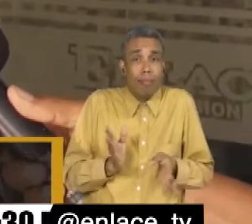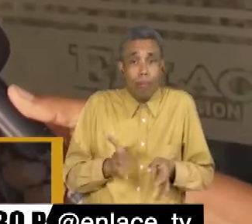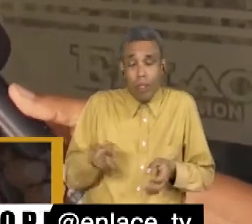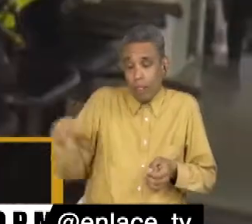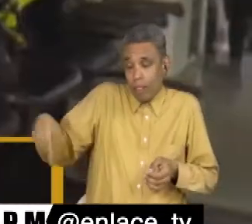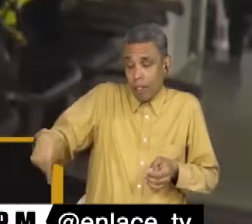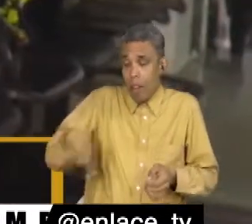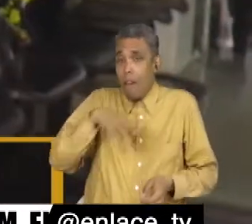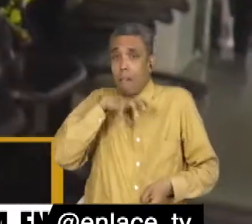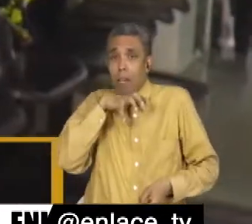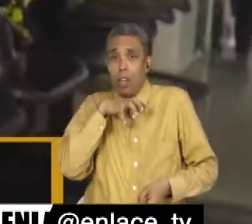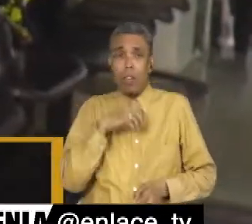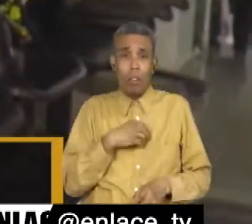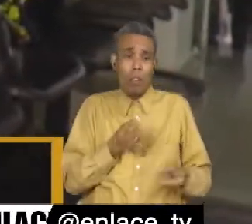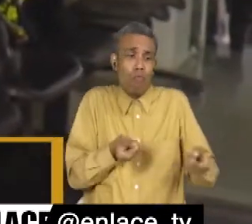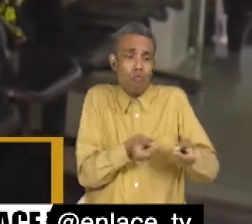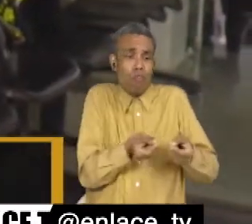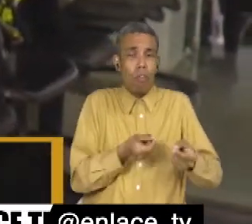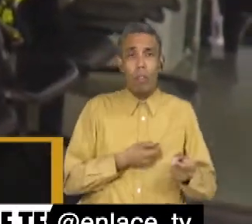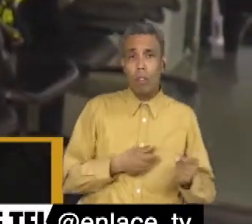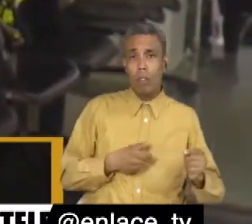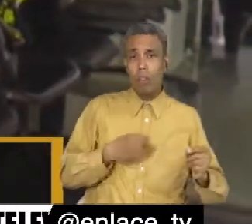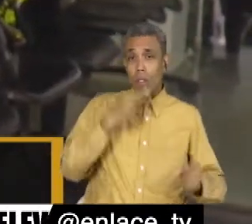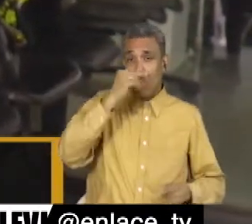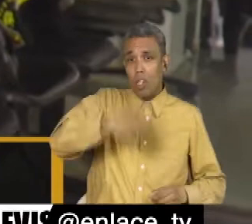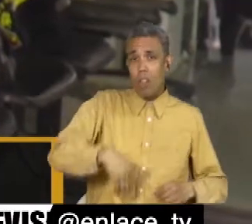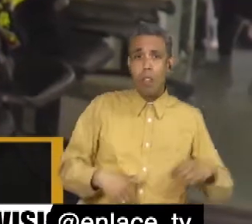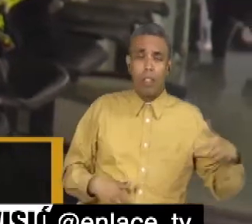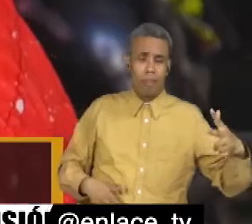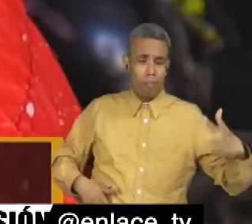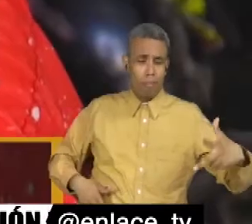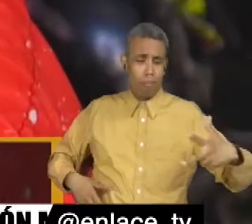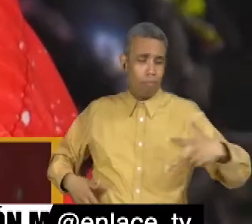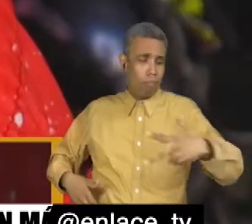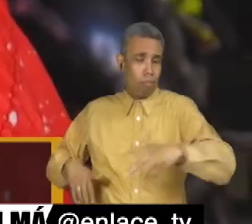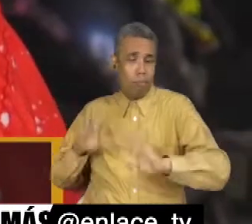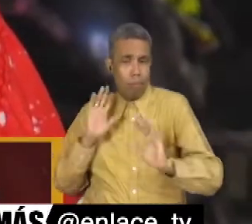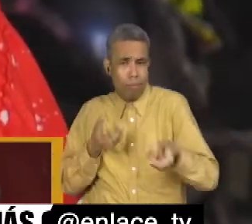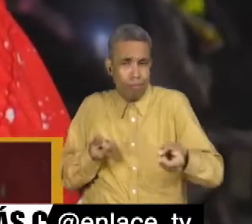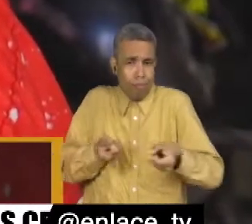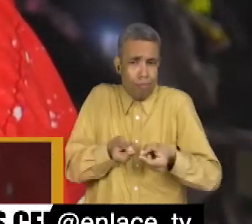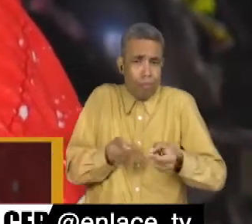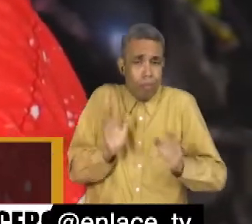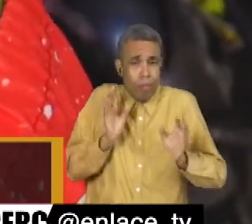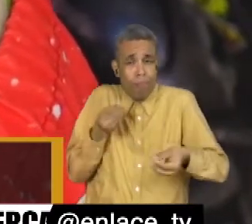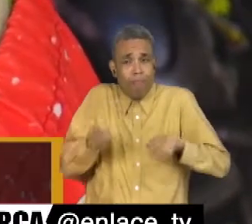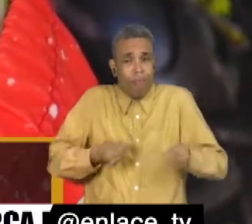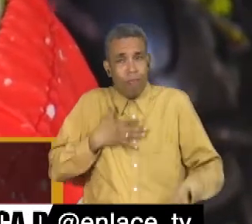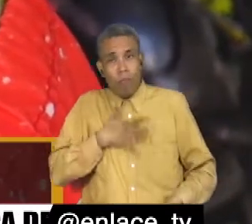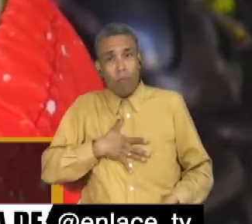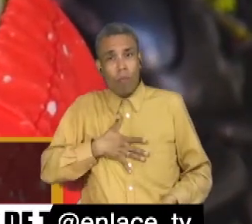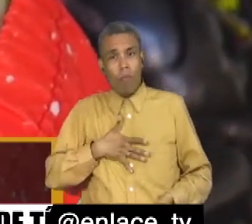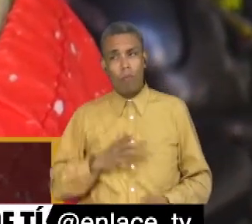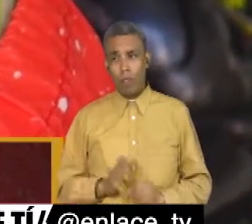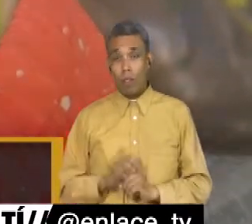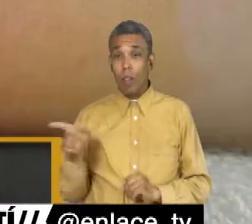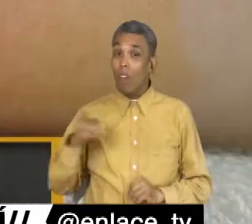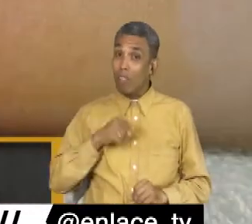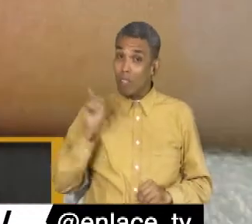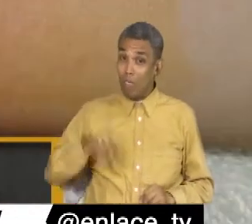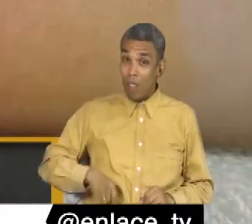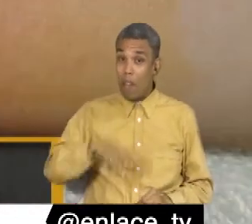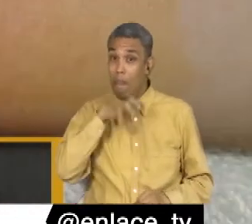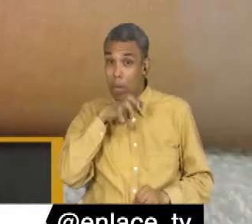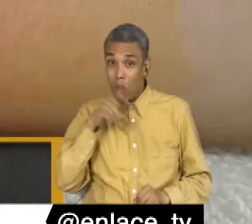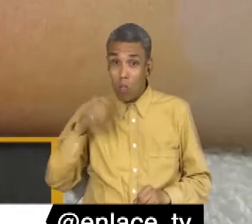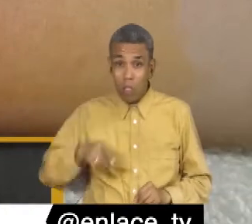que colocarle bozal porque el perro sale medio cuerpo, le cabe por la reja. Asegura esta edil que su nieto no es